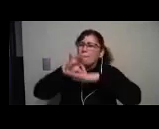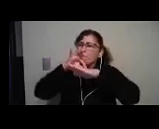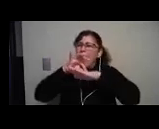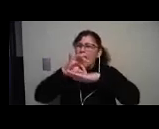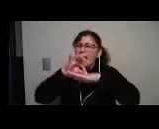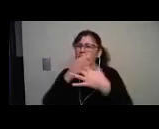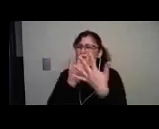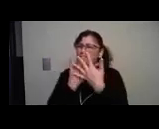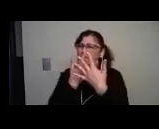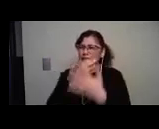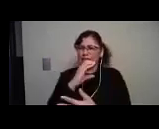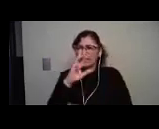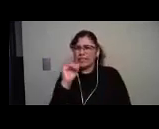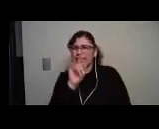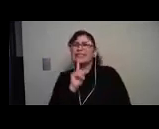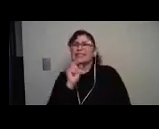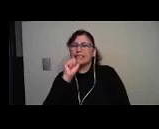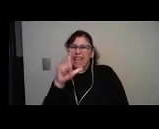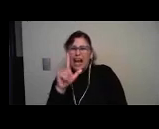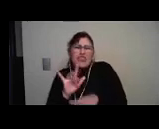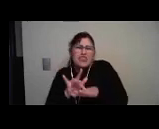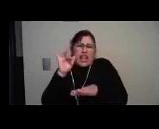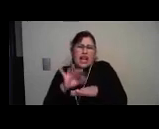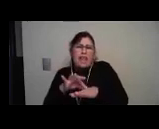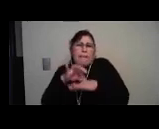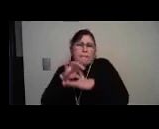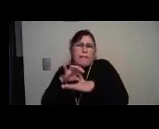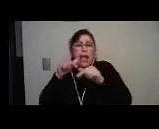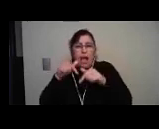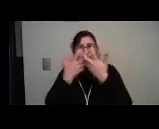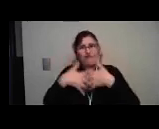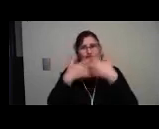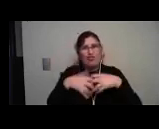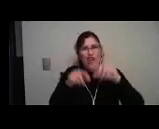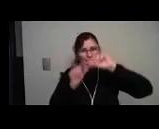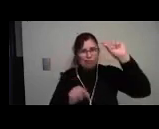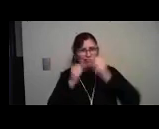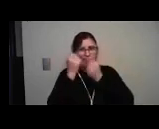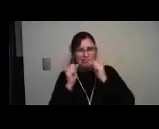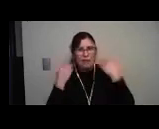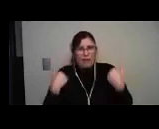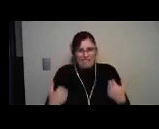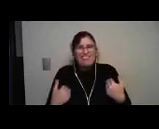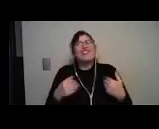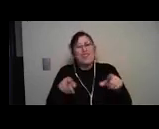mismo, también tiende a afectar a la funcionalidad de los nervios periféricos.